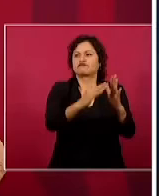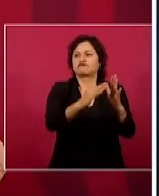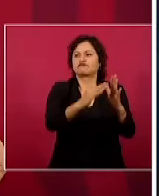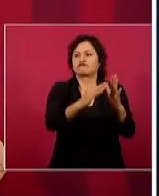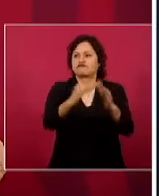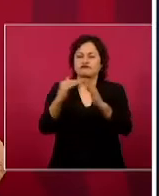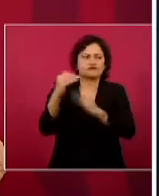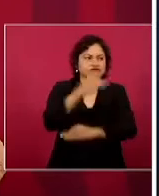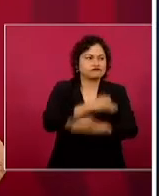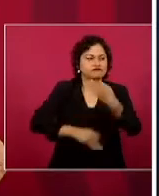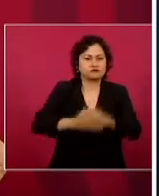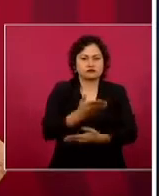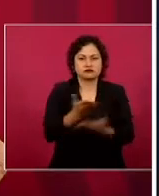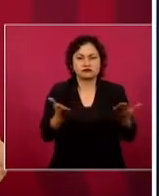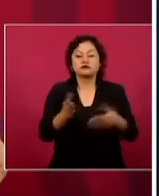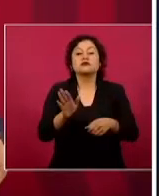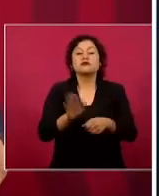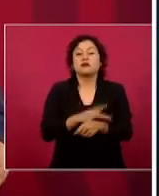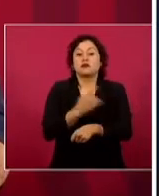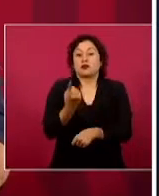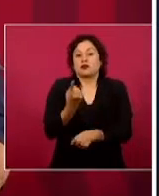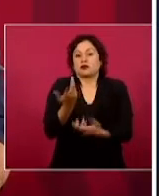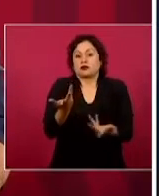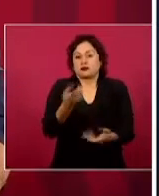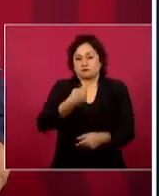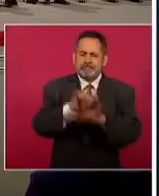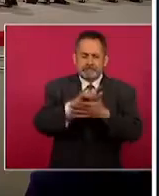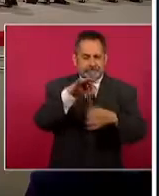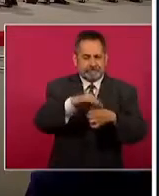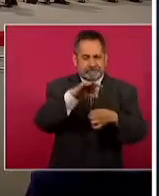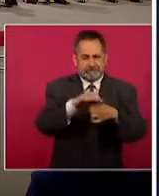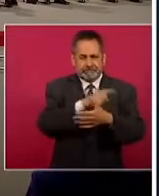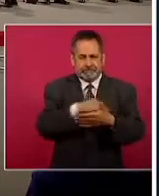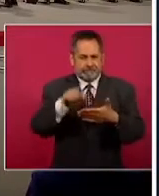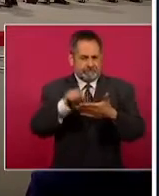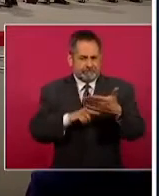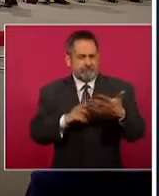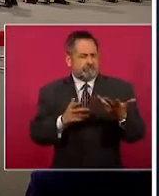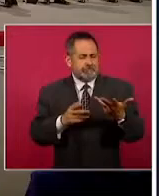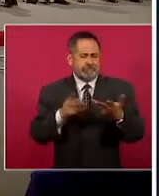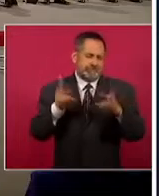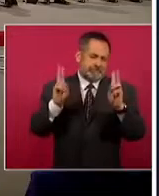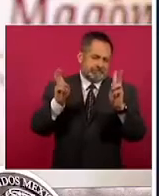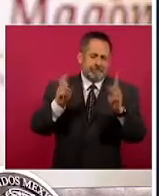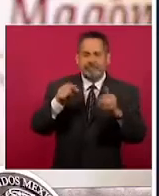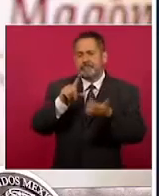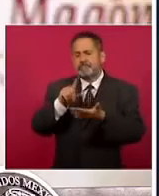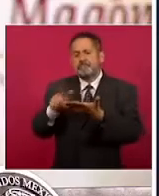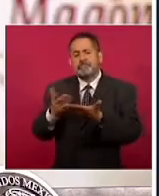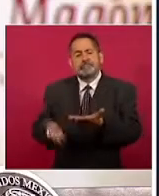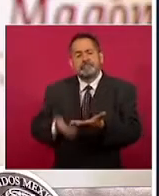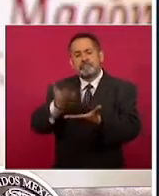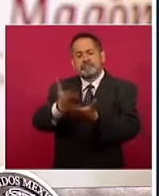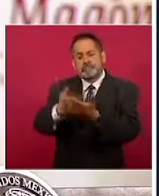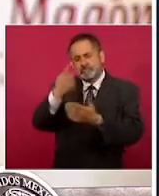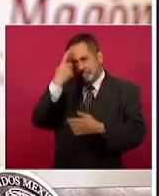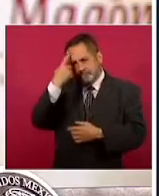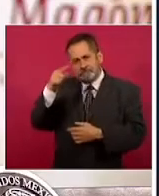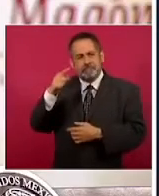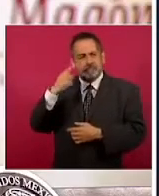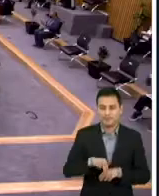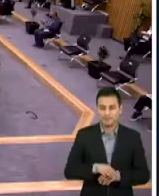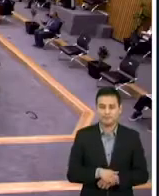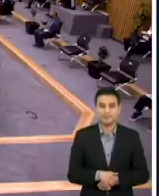puntos que ellos están plasmando en esta iniciativa es que vienen y perdón lo voy a decir así vienen locuras como esta